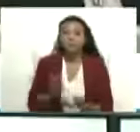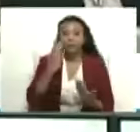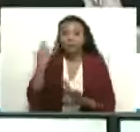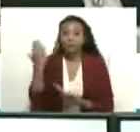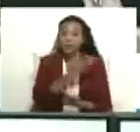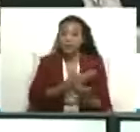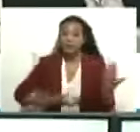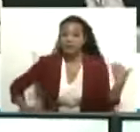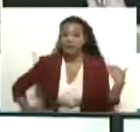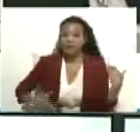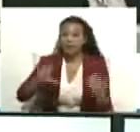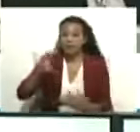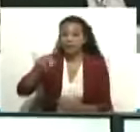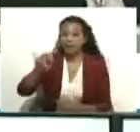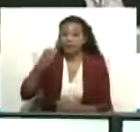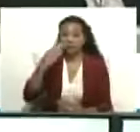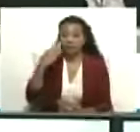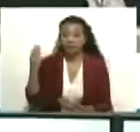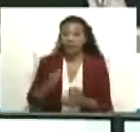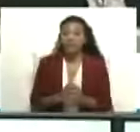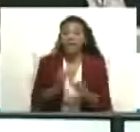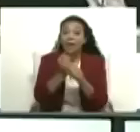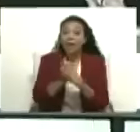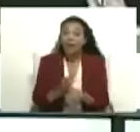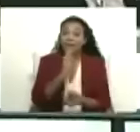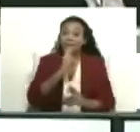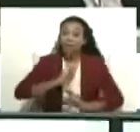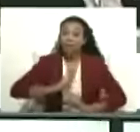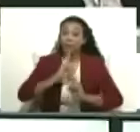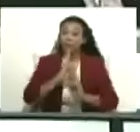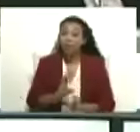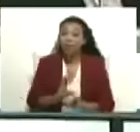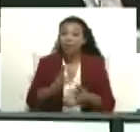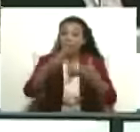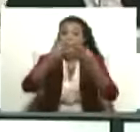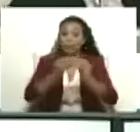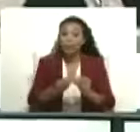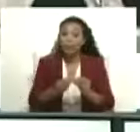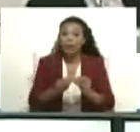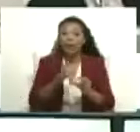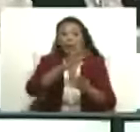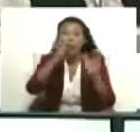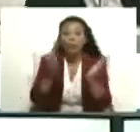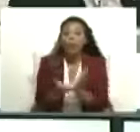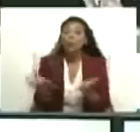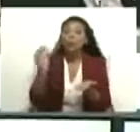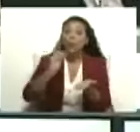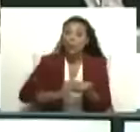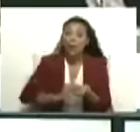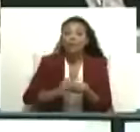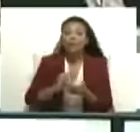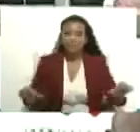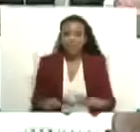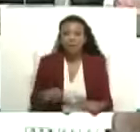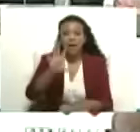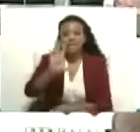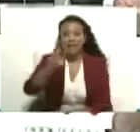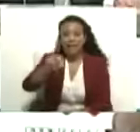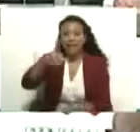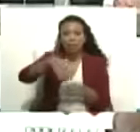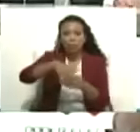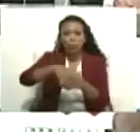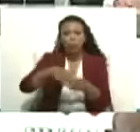por supuesto, toda Venezuela y también el resto del mundo. Nuevamente Venezuela